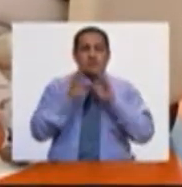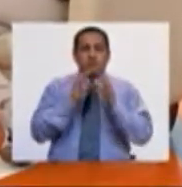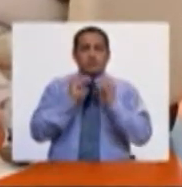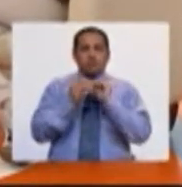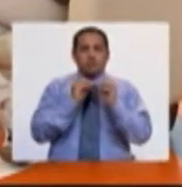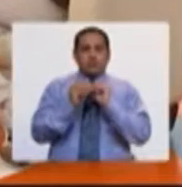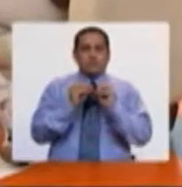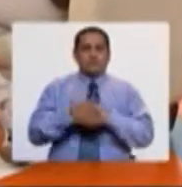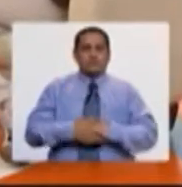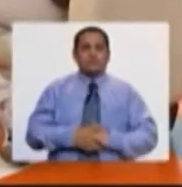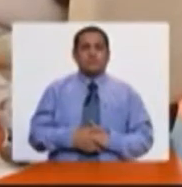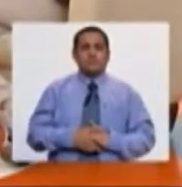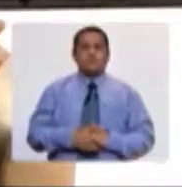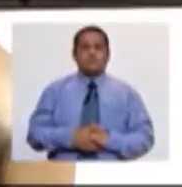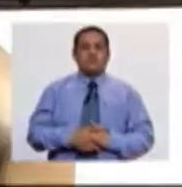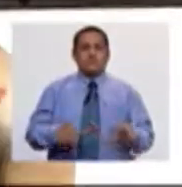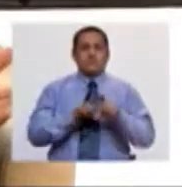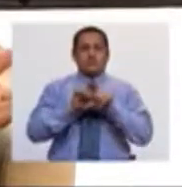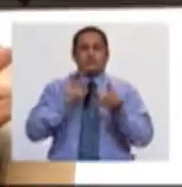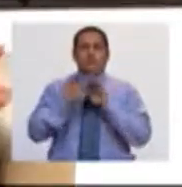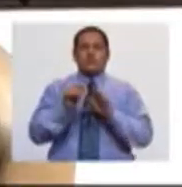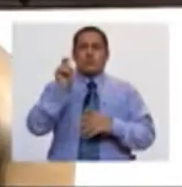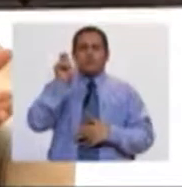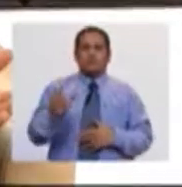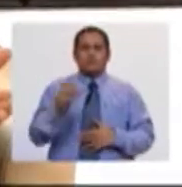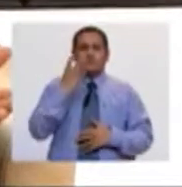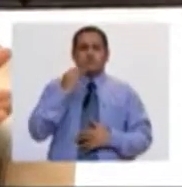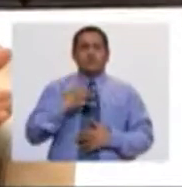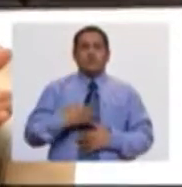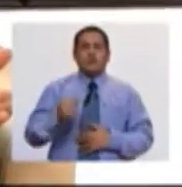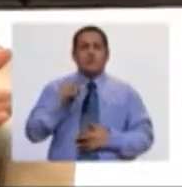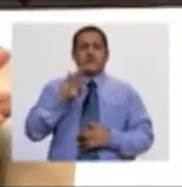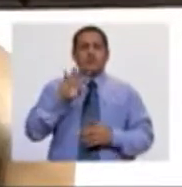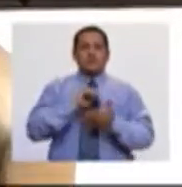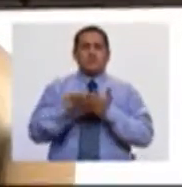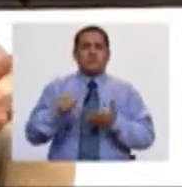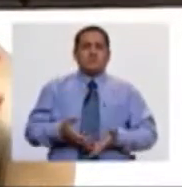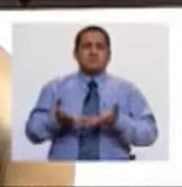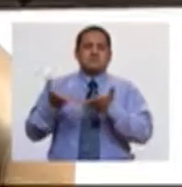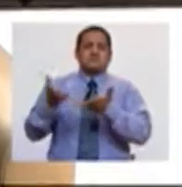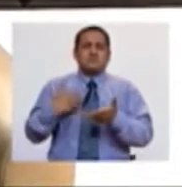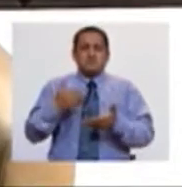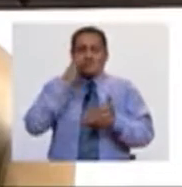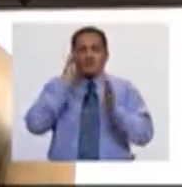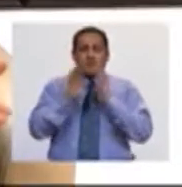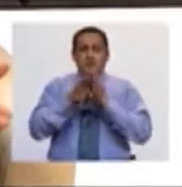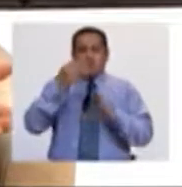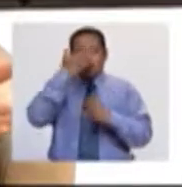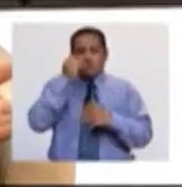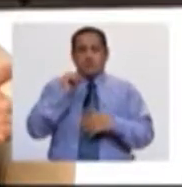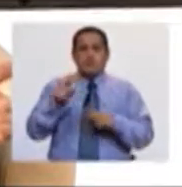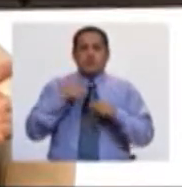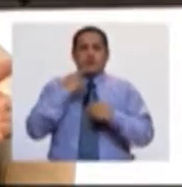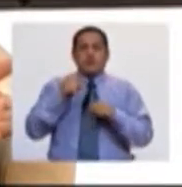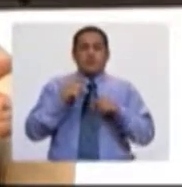cierta preparación, ¿no? A eso voy, ¿no? Que tú no puedes darle a un muchacho que viene por 24 meses una formación que de repente en el